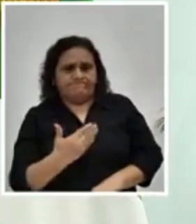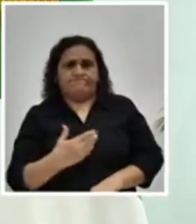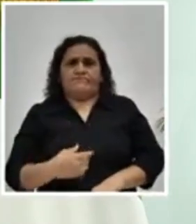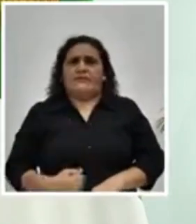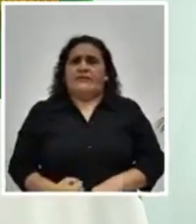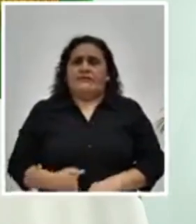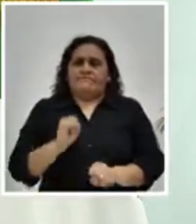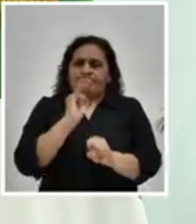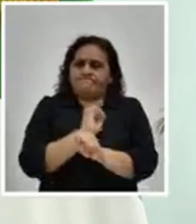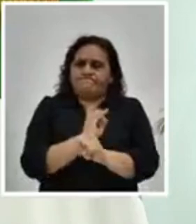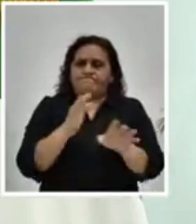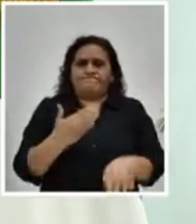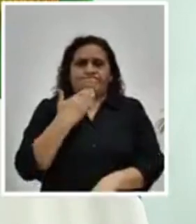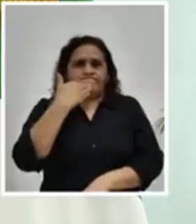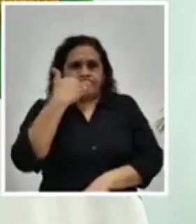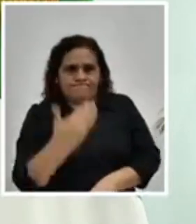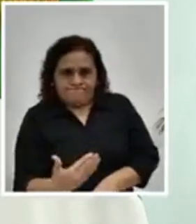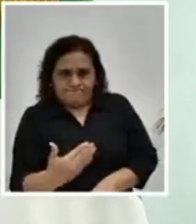cuentas a la ciudadanía.